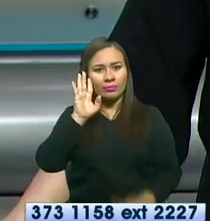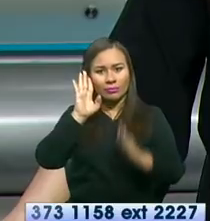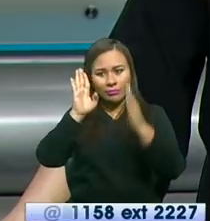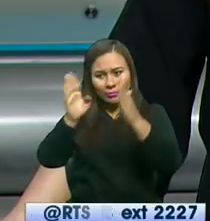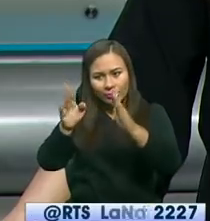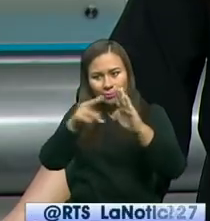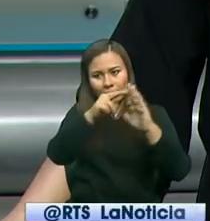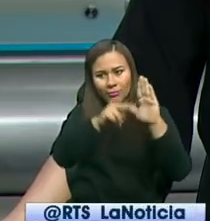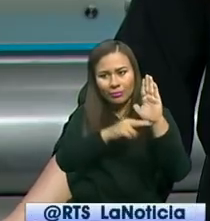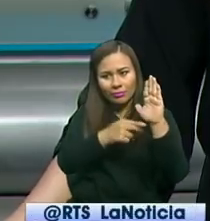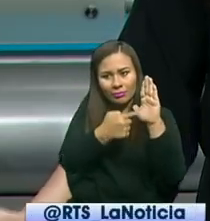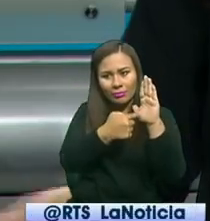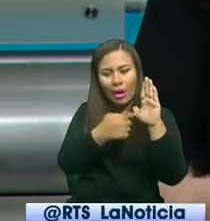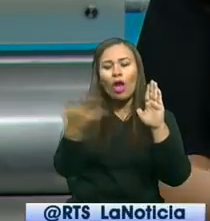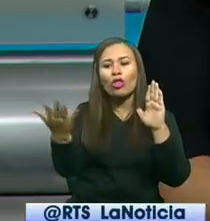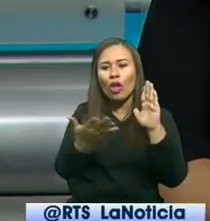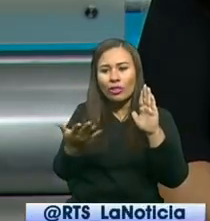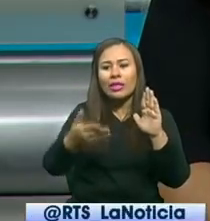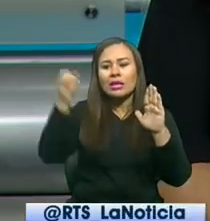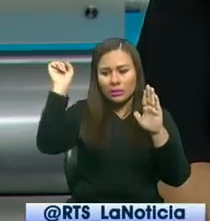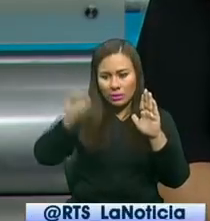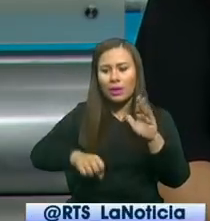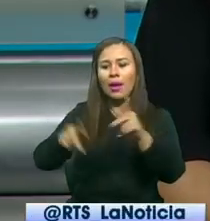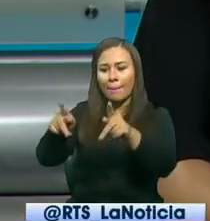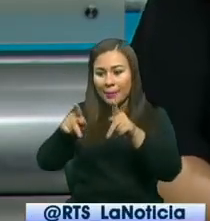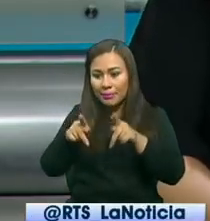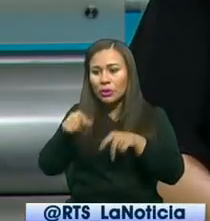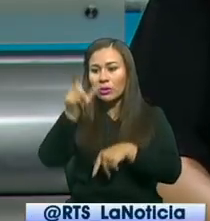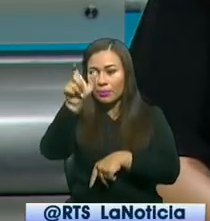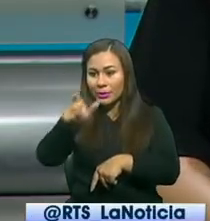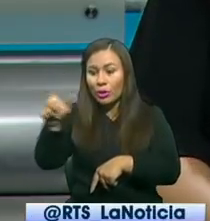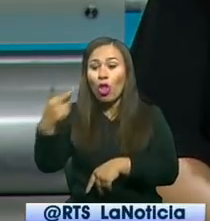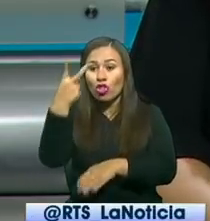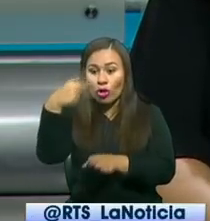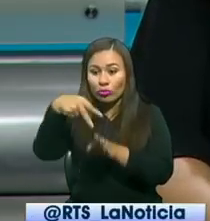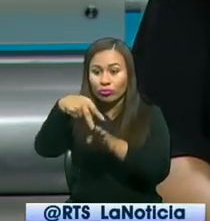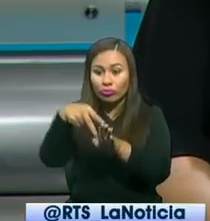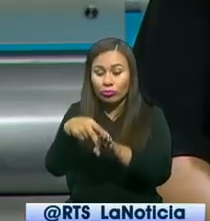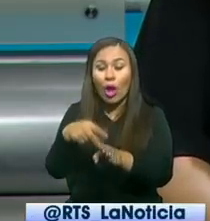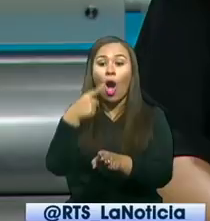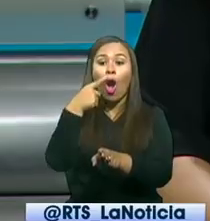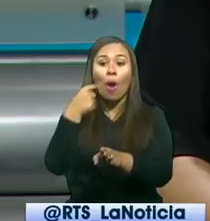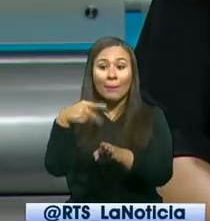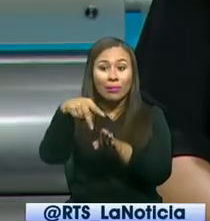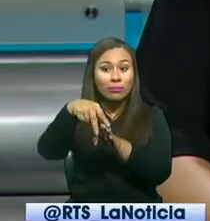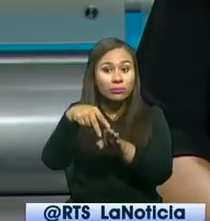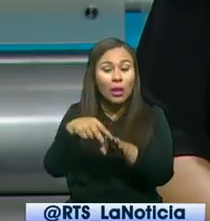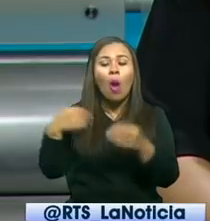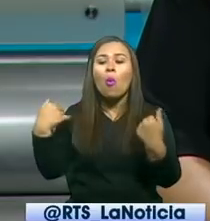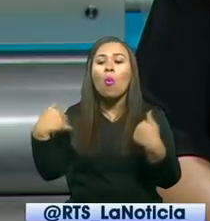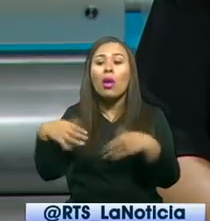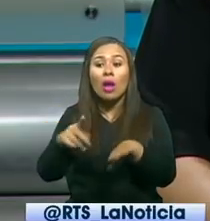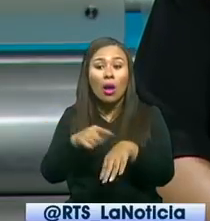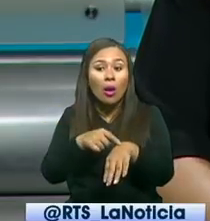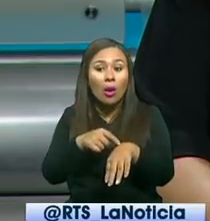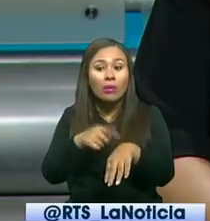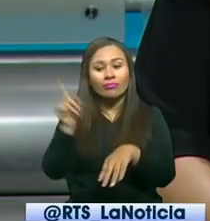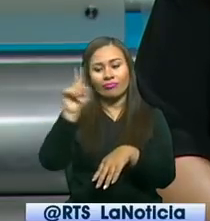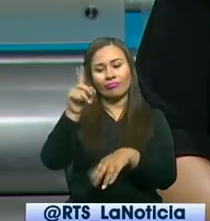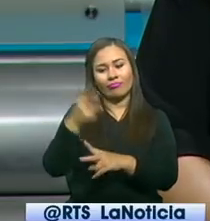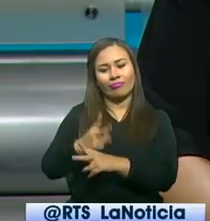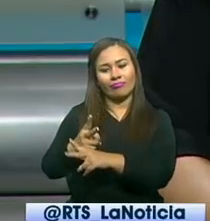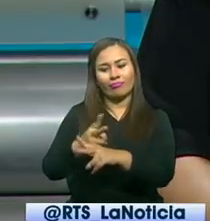los horarios y sectores en los que esté permitido que 2 personas de sexo masculino circulen a bordo de una moto.